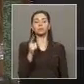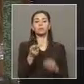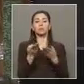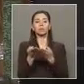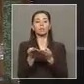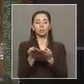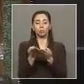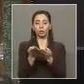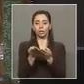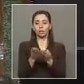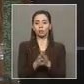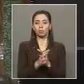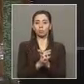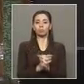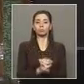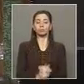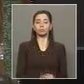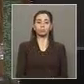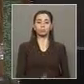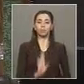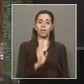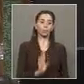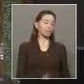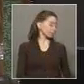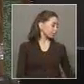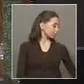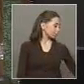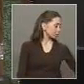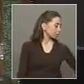Al diputado señor Monsalve.